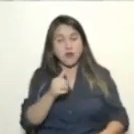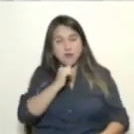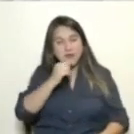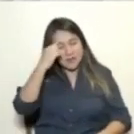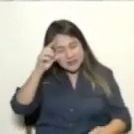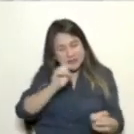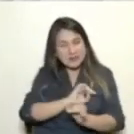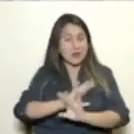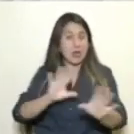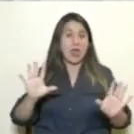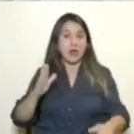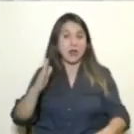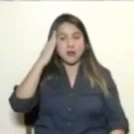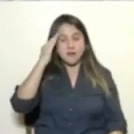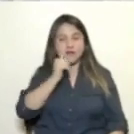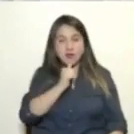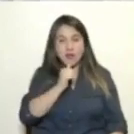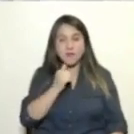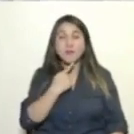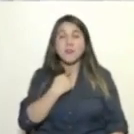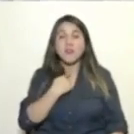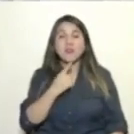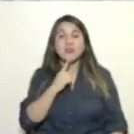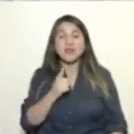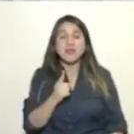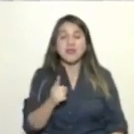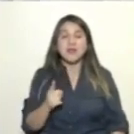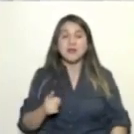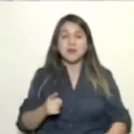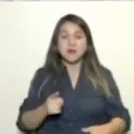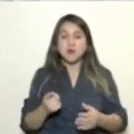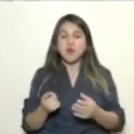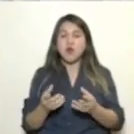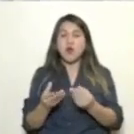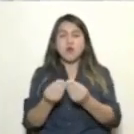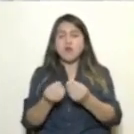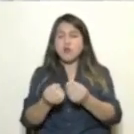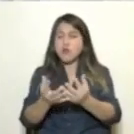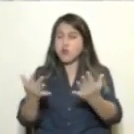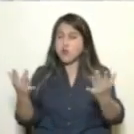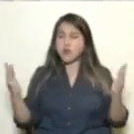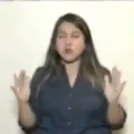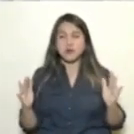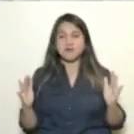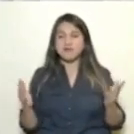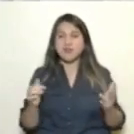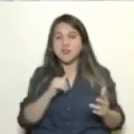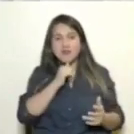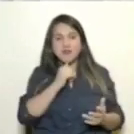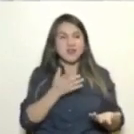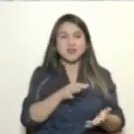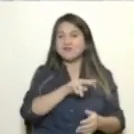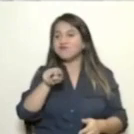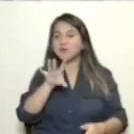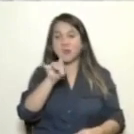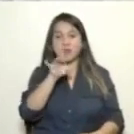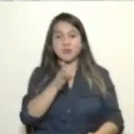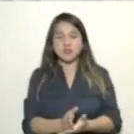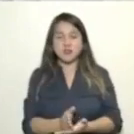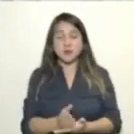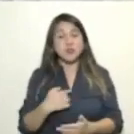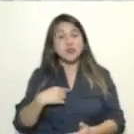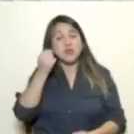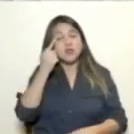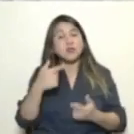falta claridad. El deseo de tener un arco muy amplio obliga a no tener definiciones. Yo entiendo